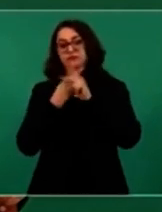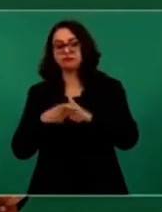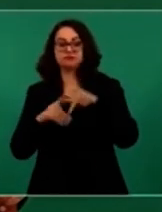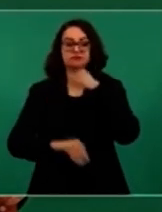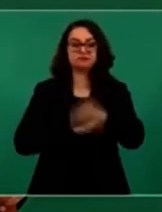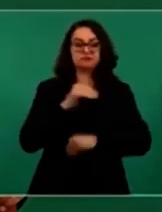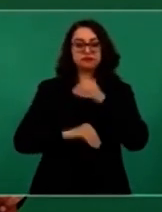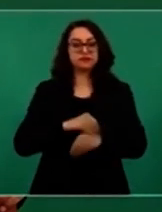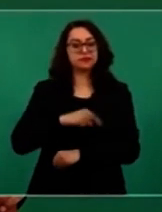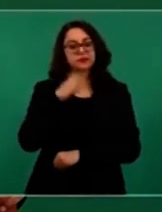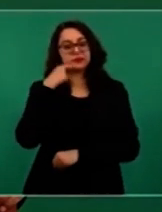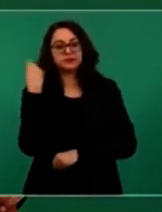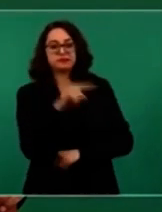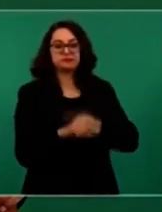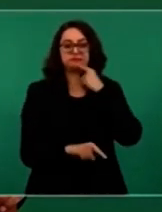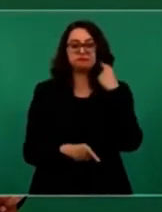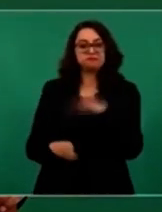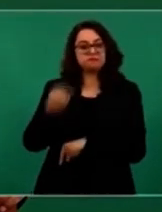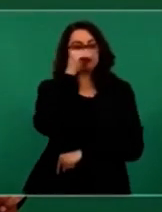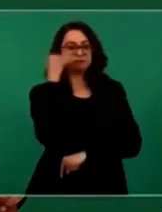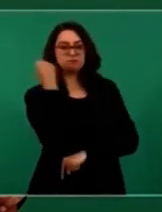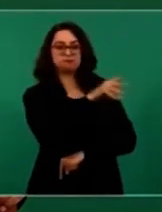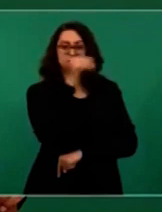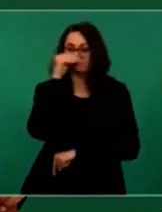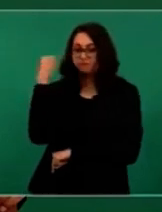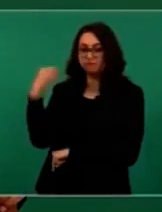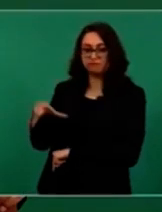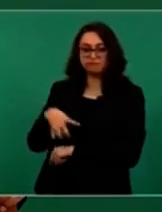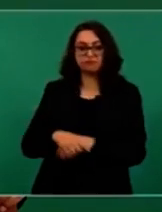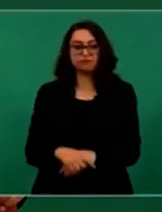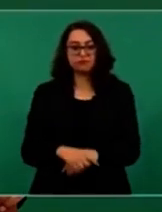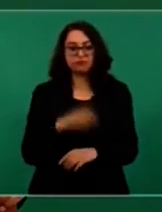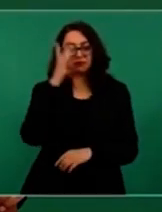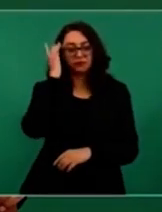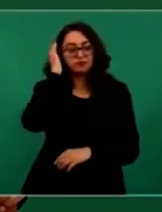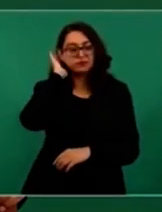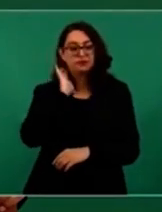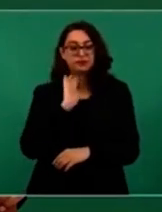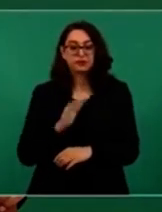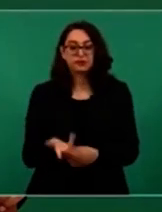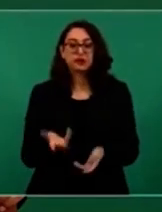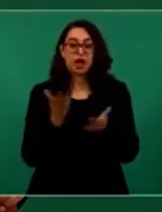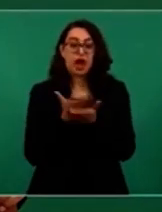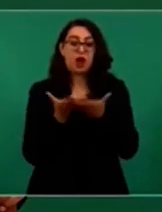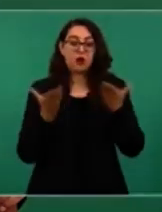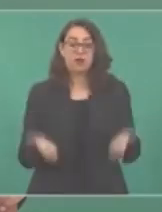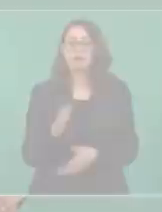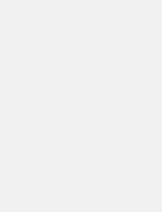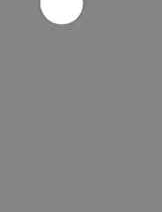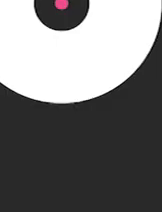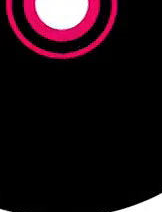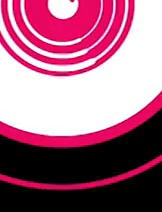se presentan las acusaciones que está atendiendo la fiscalía.